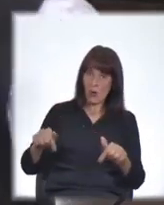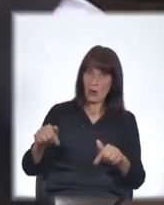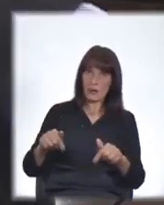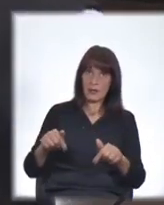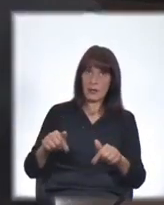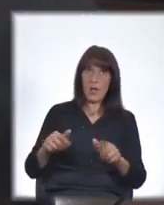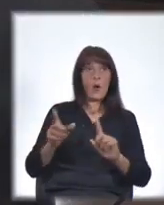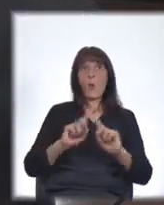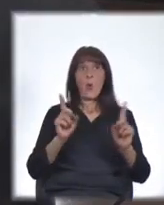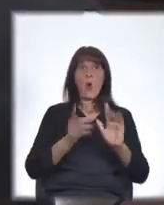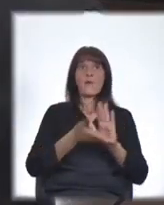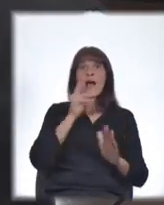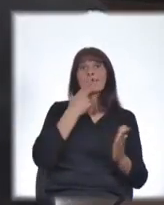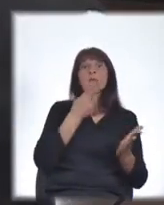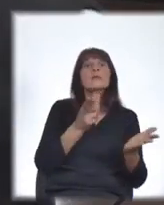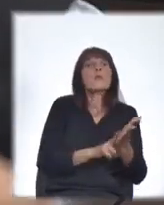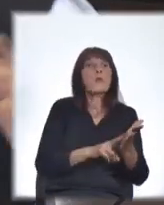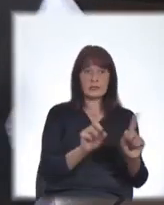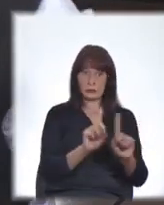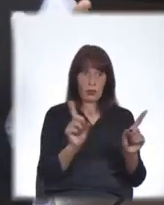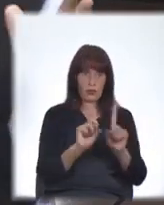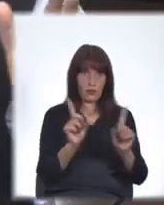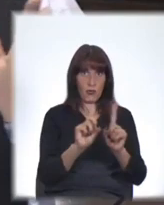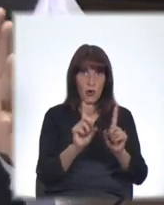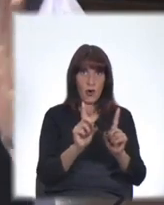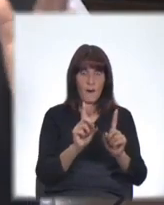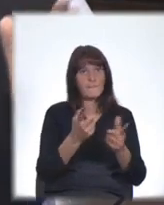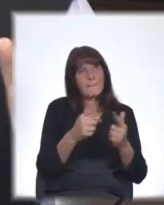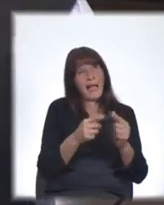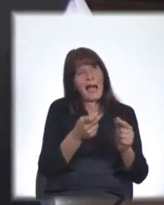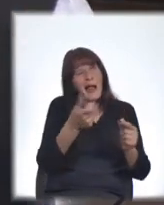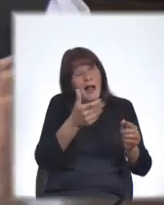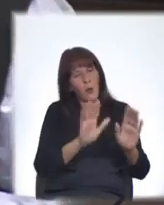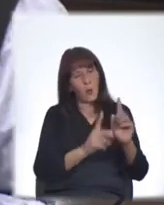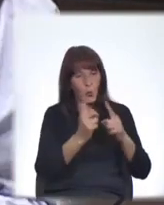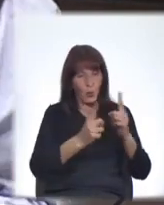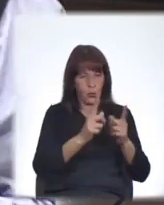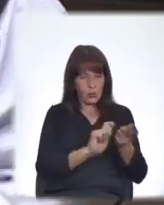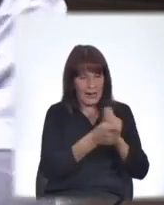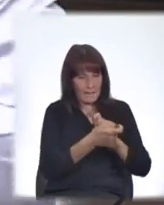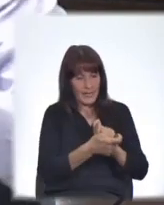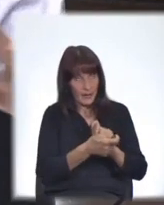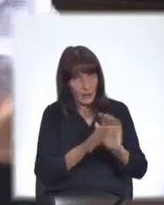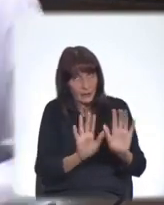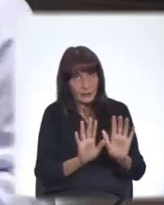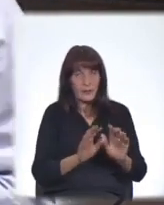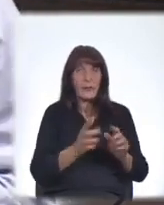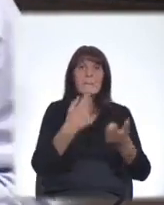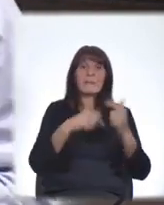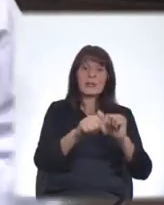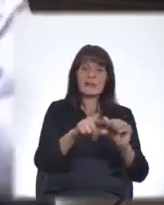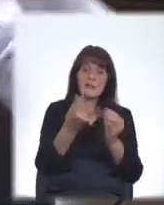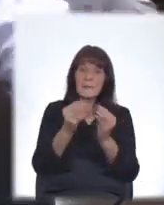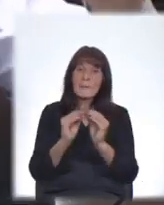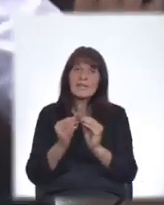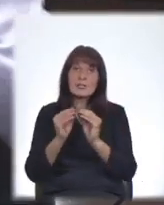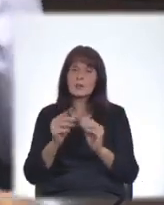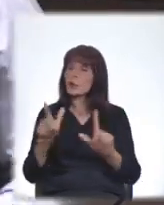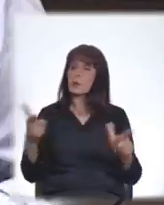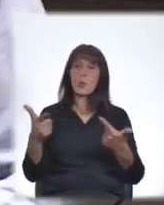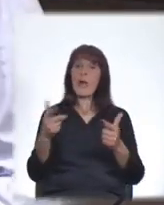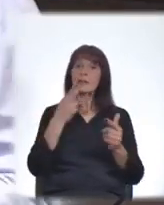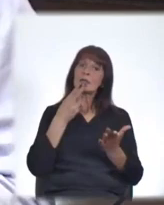Era que no iban a poner impuestos, aunque ya algunos modificaron alguna tasa, como decía al principio, pero este presupuesto no tiene